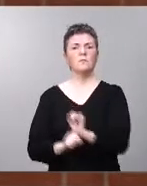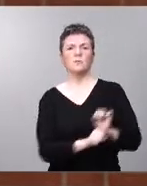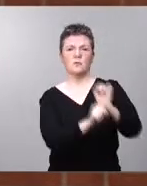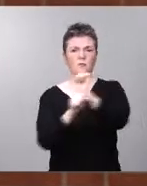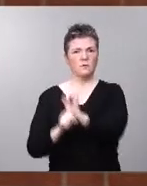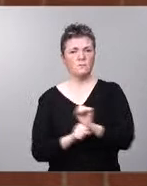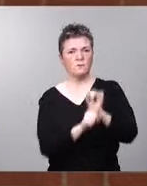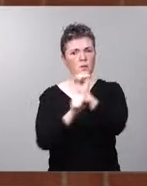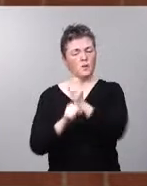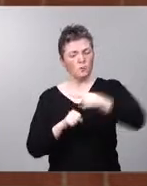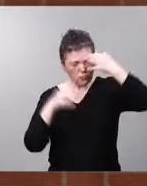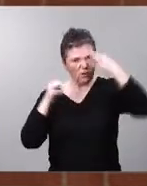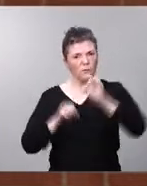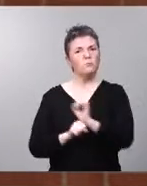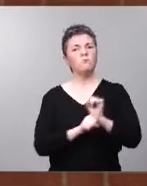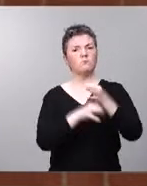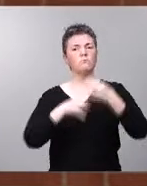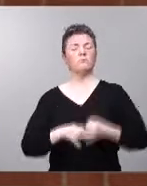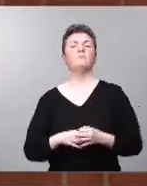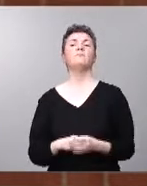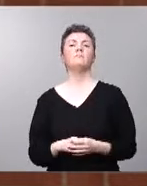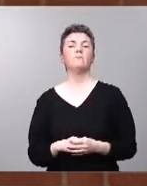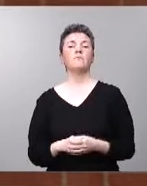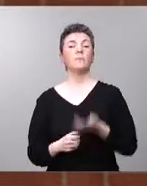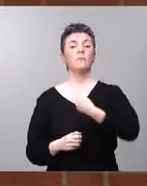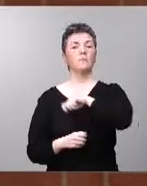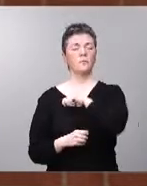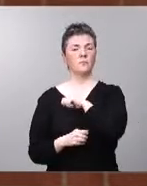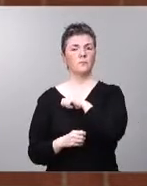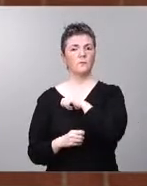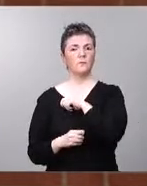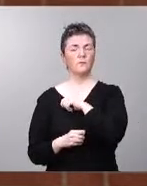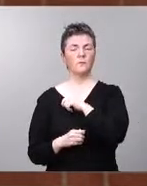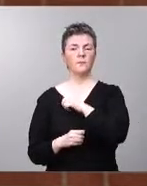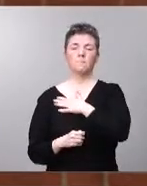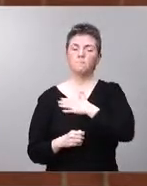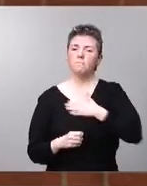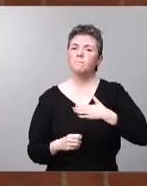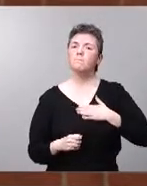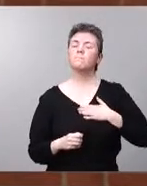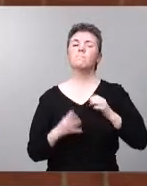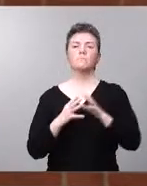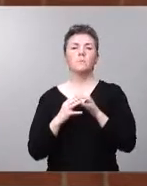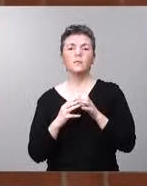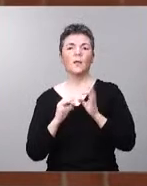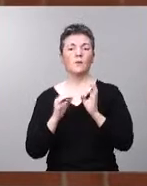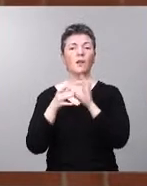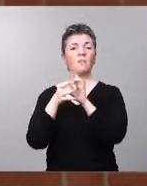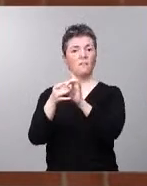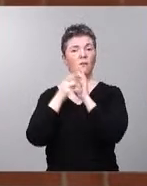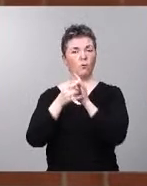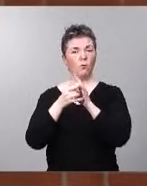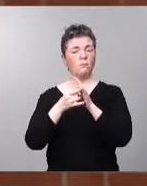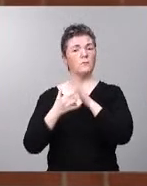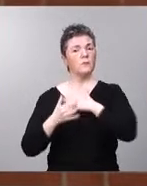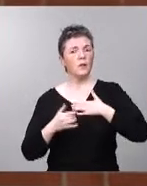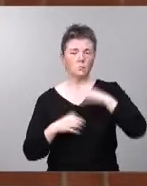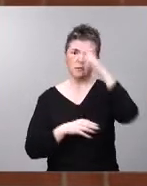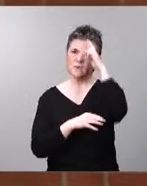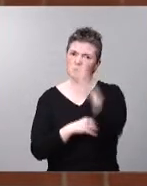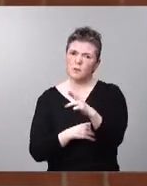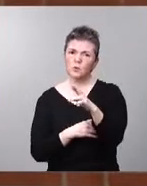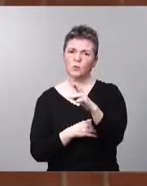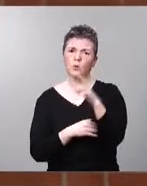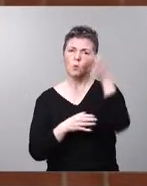que creemos 'españa ansía mantener una relación de amistad y de respeto con todos los pueblos del